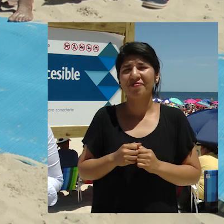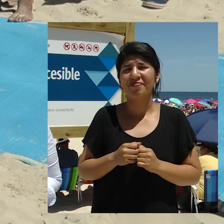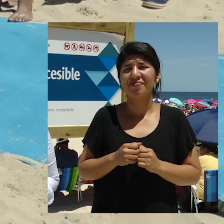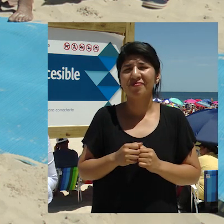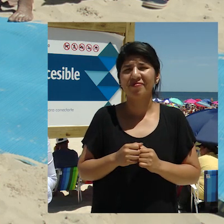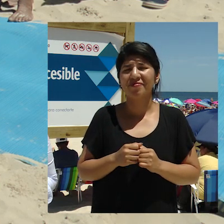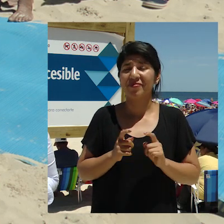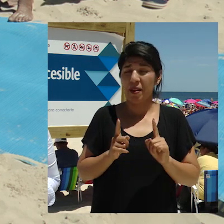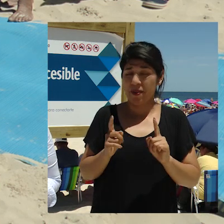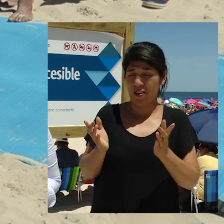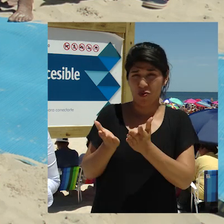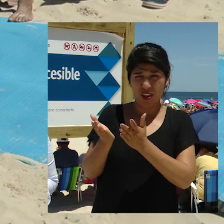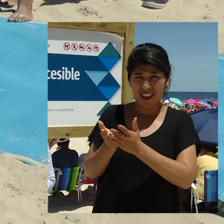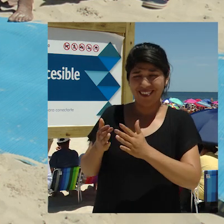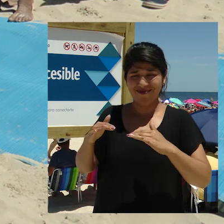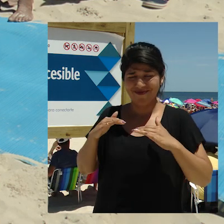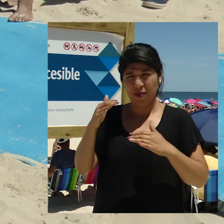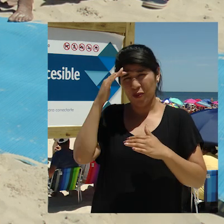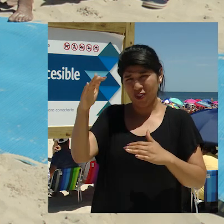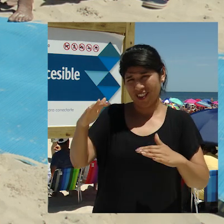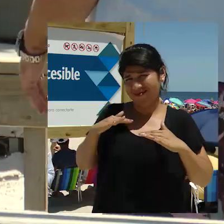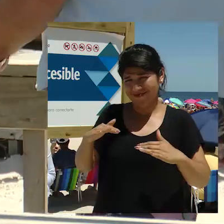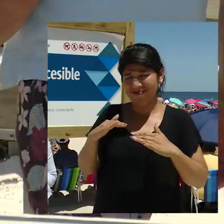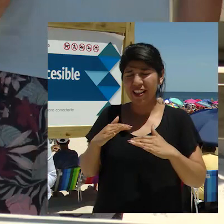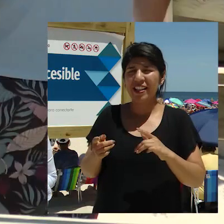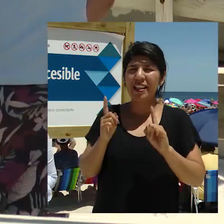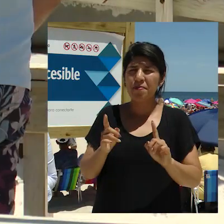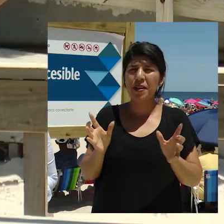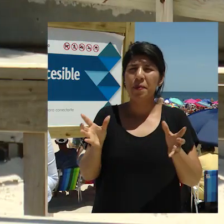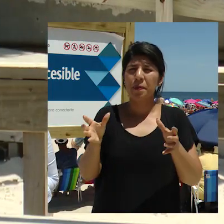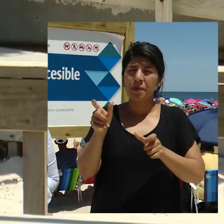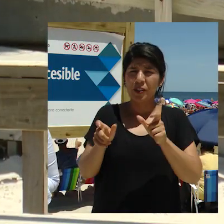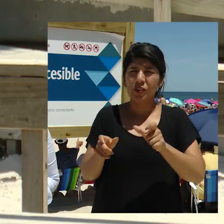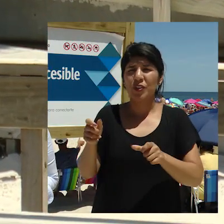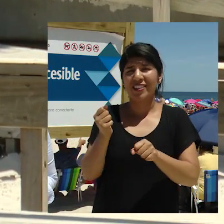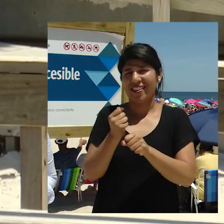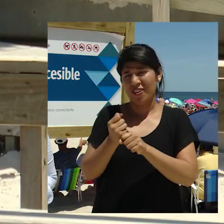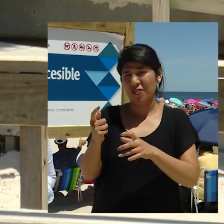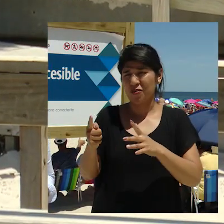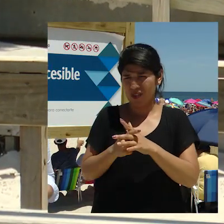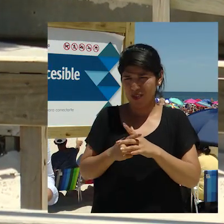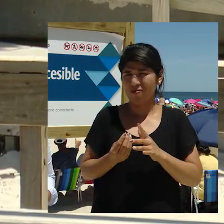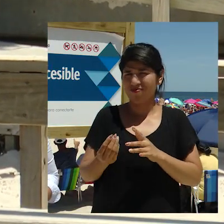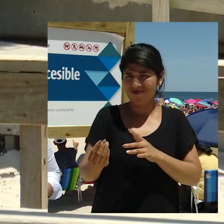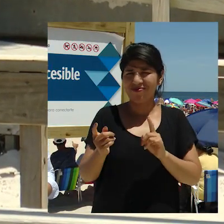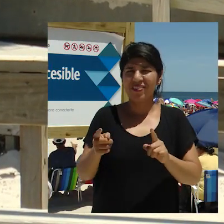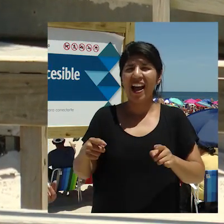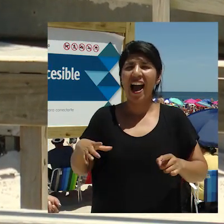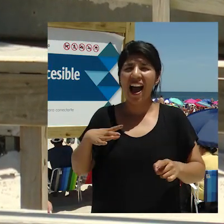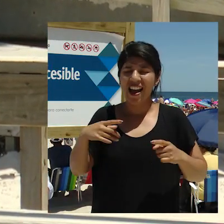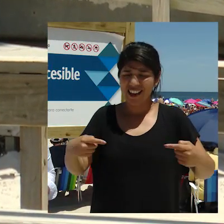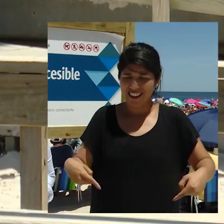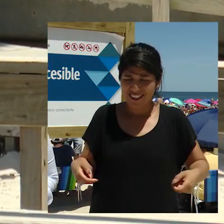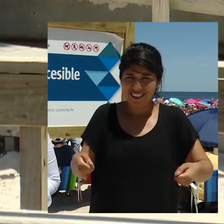Después tenemos estudiantes de educación física y personas del programa de inserción laboral inclusiva. Contamos con los carros, contamos con